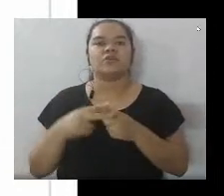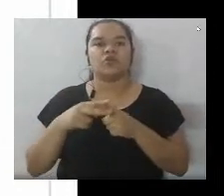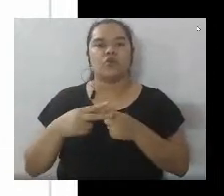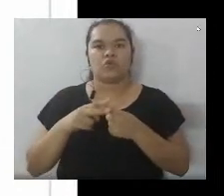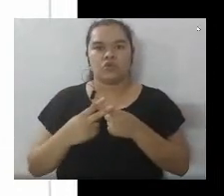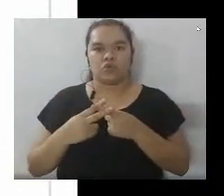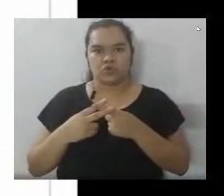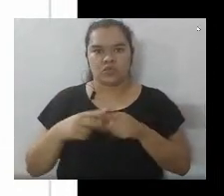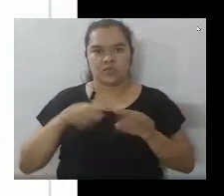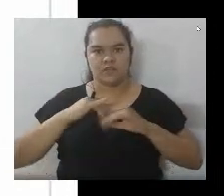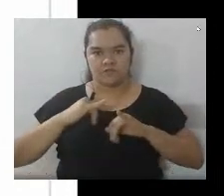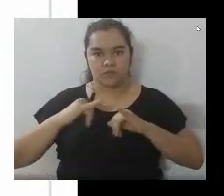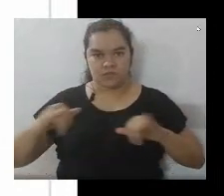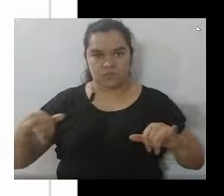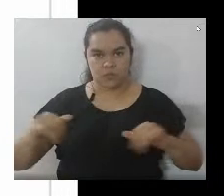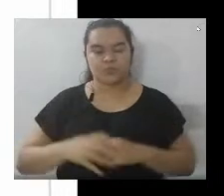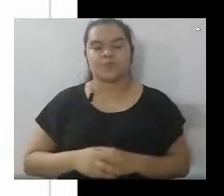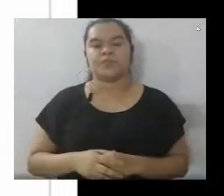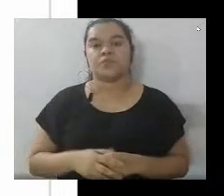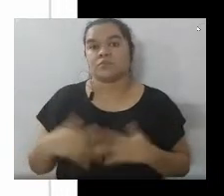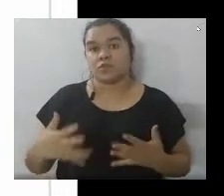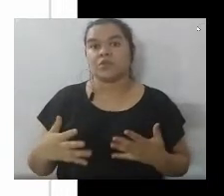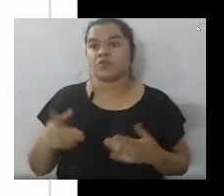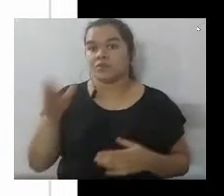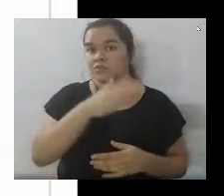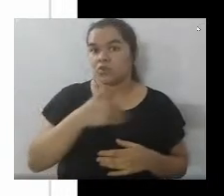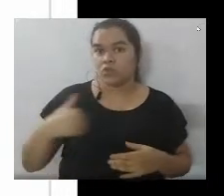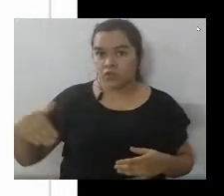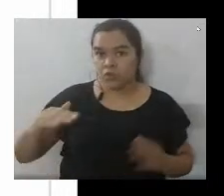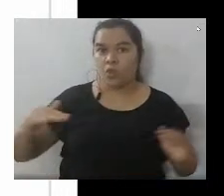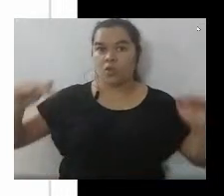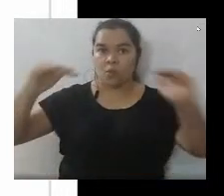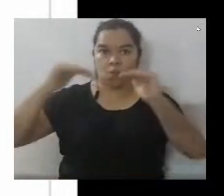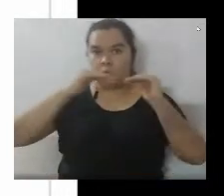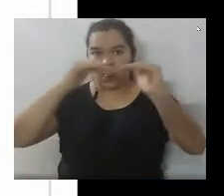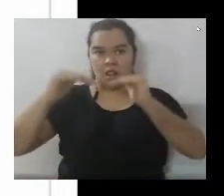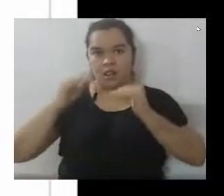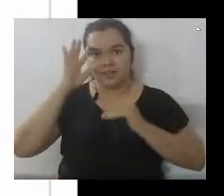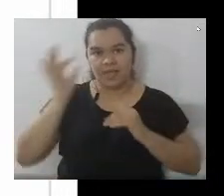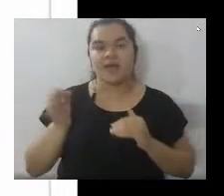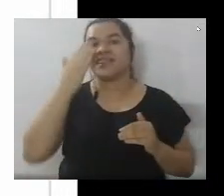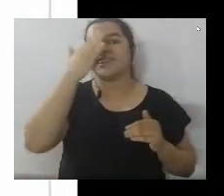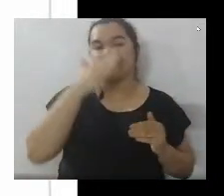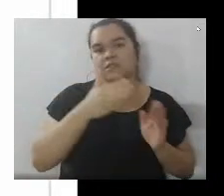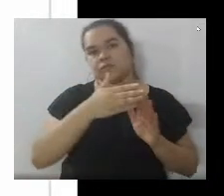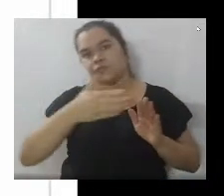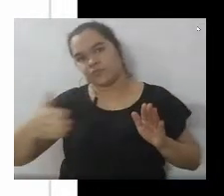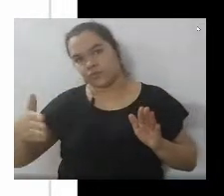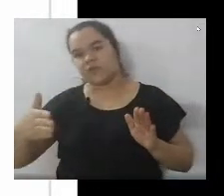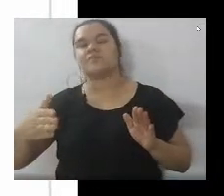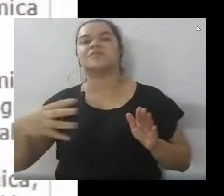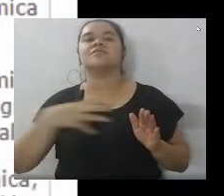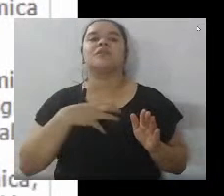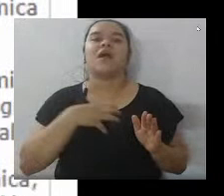información. De esta manera se nivelan y las clases de las asignaturas de primer año comienzan un poco